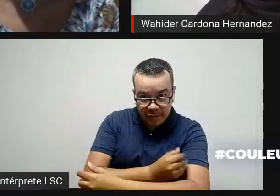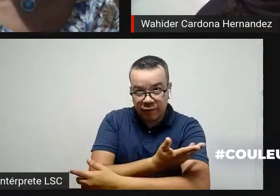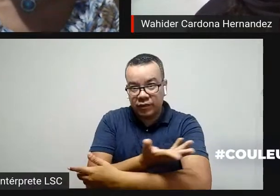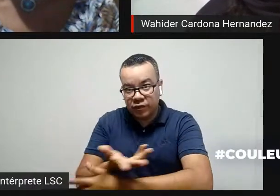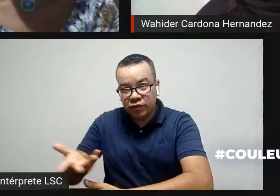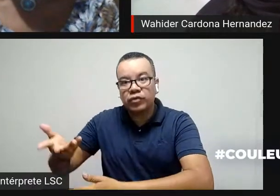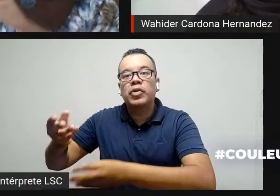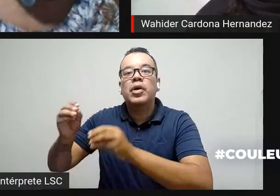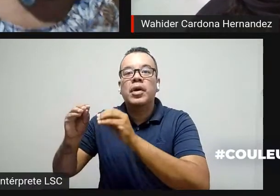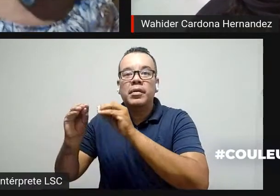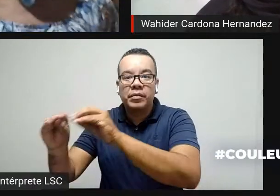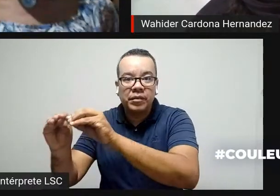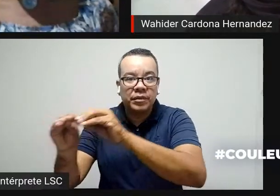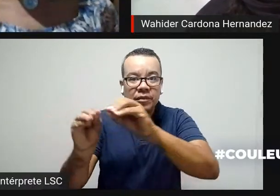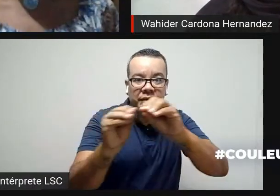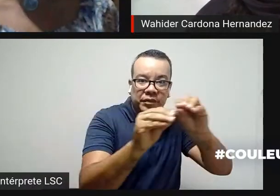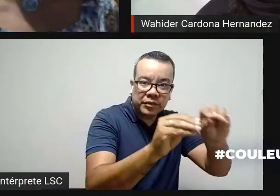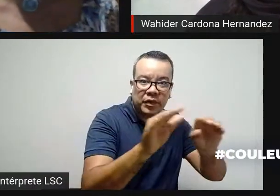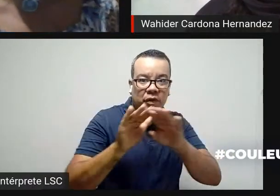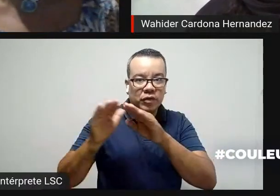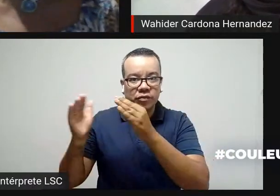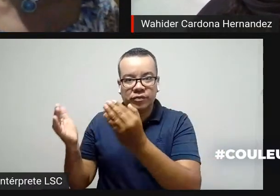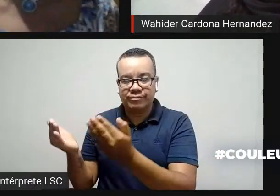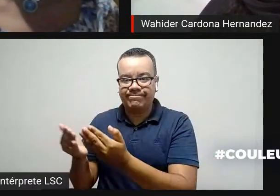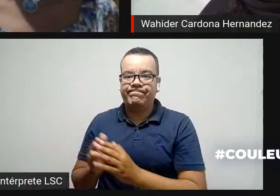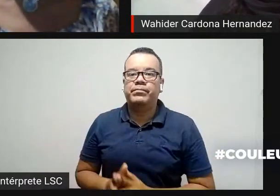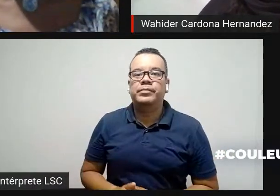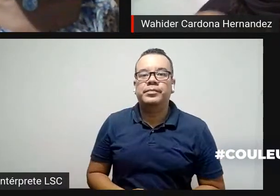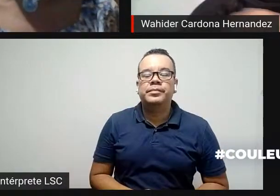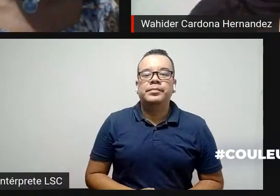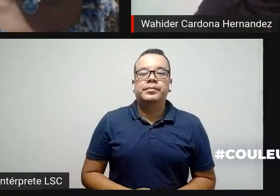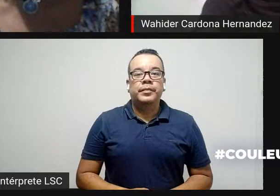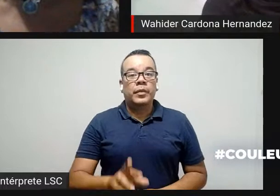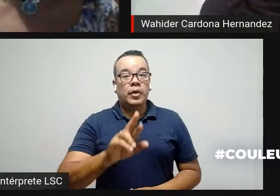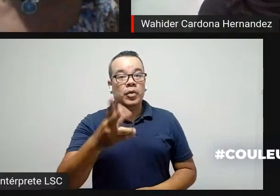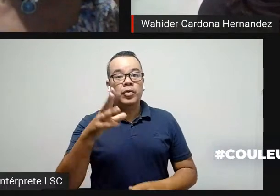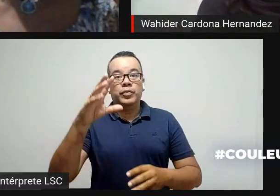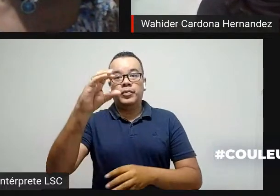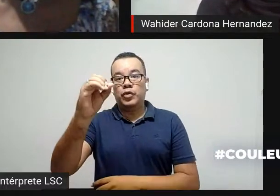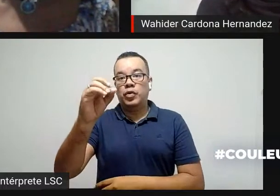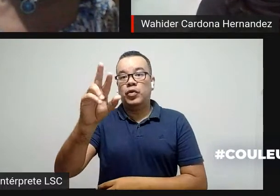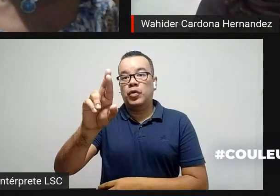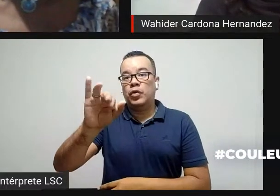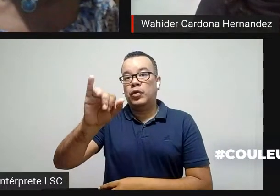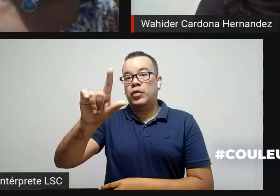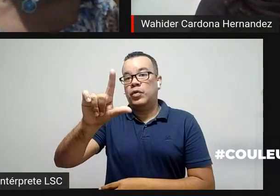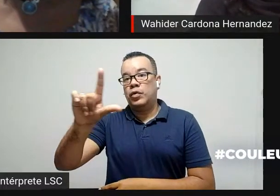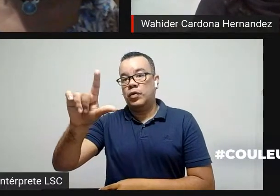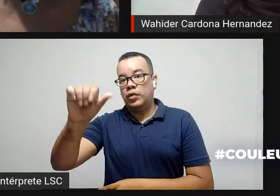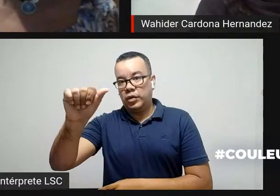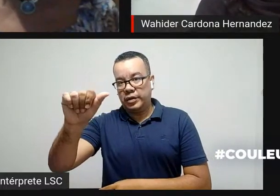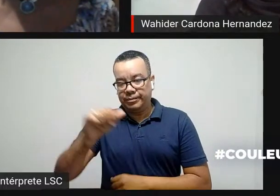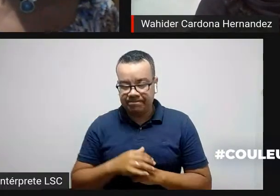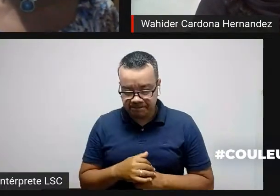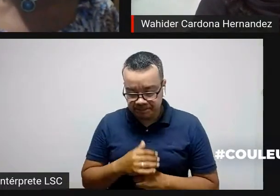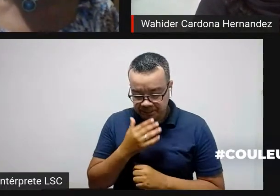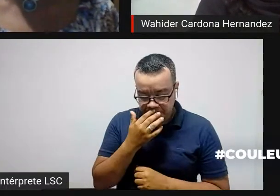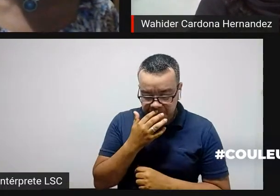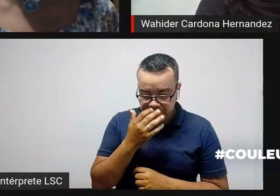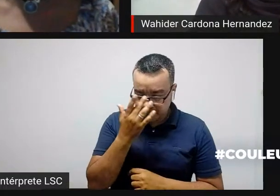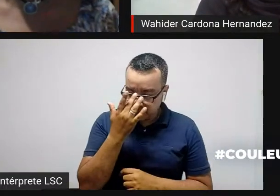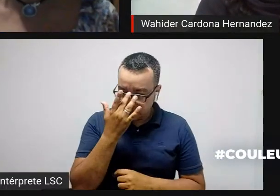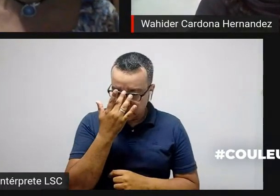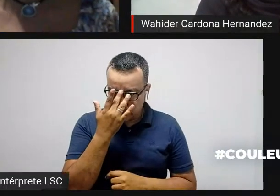Orilla. En la punta de Oshun, a la orilla de su cuerpo, arlequines con sus aros